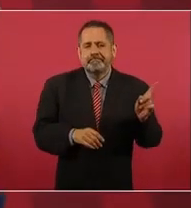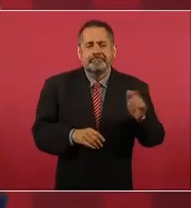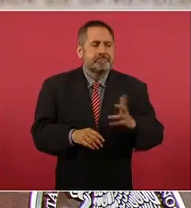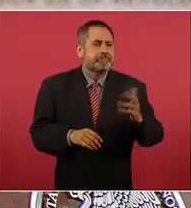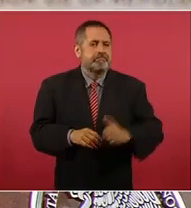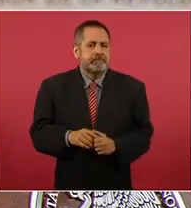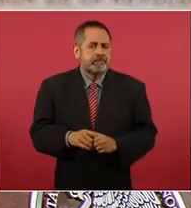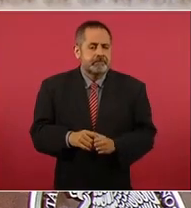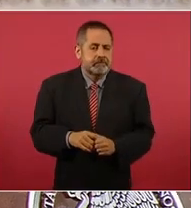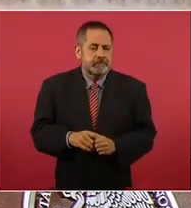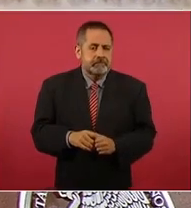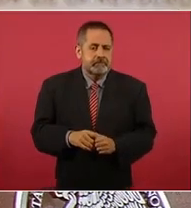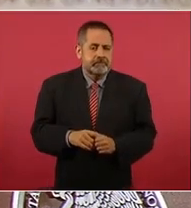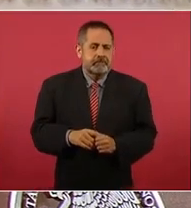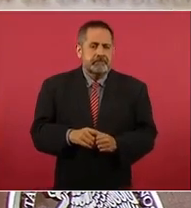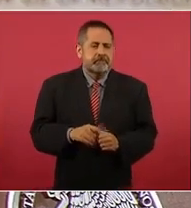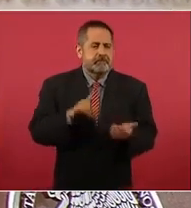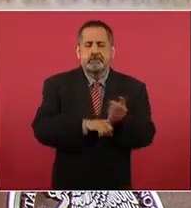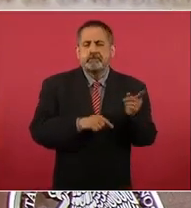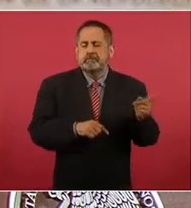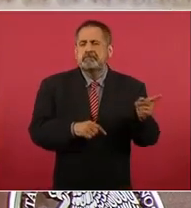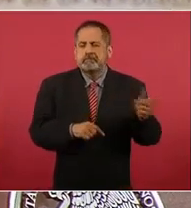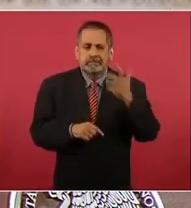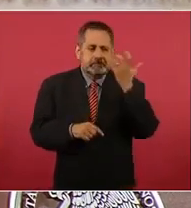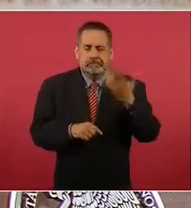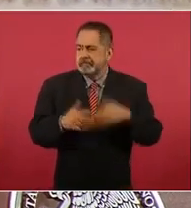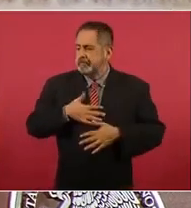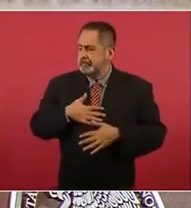de estos intereses